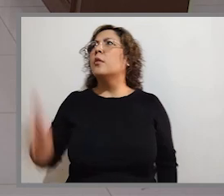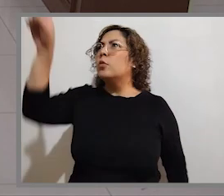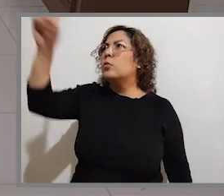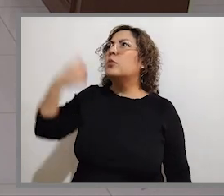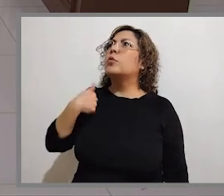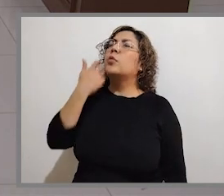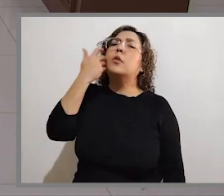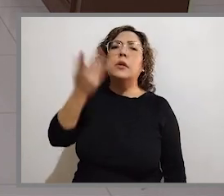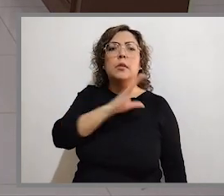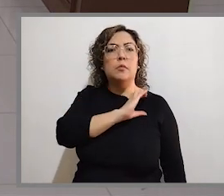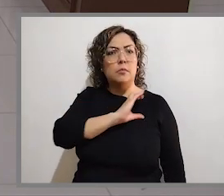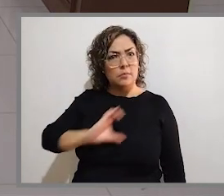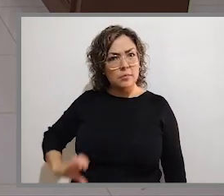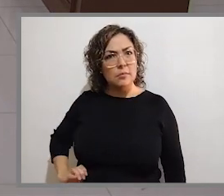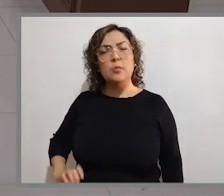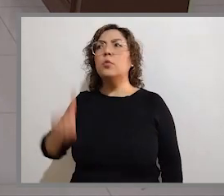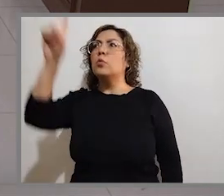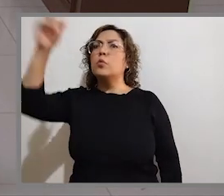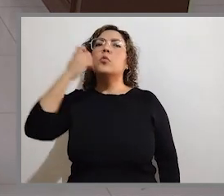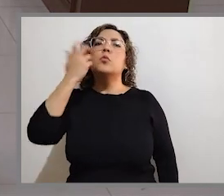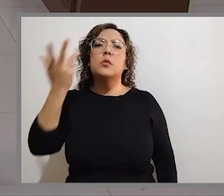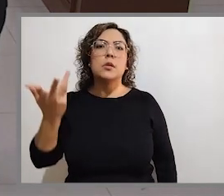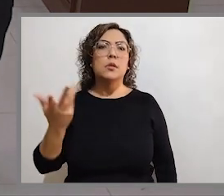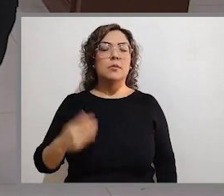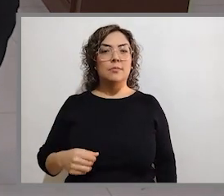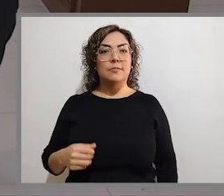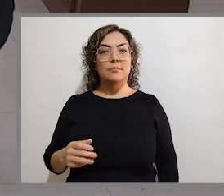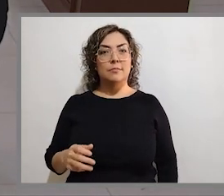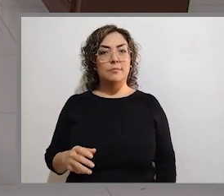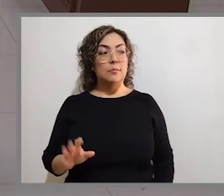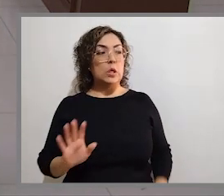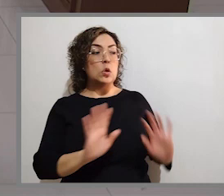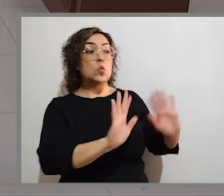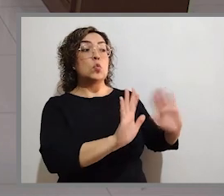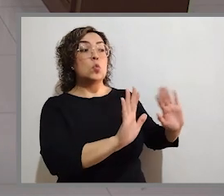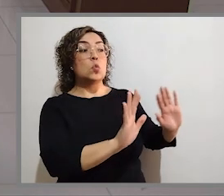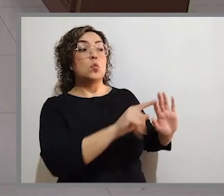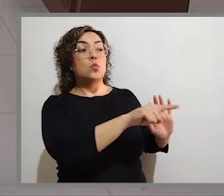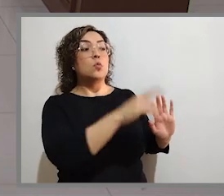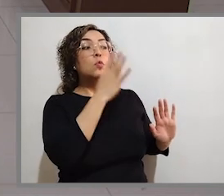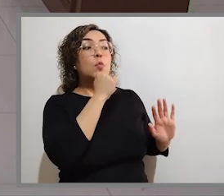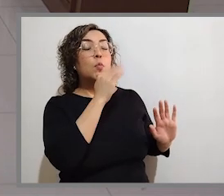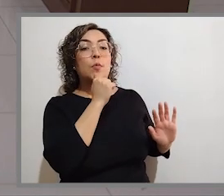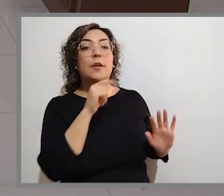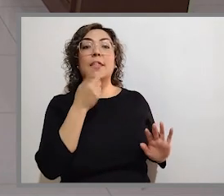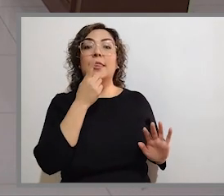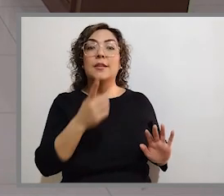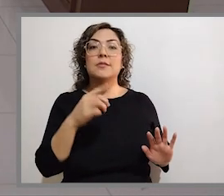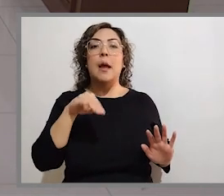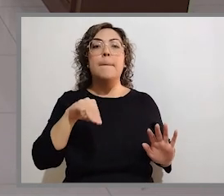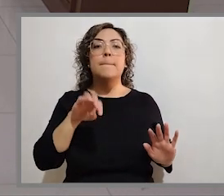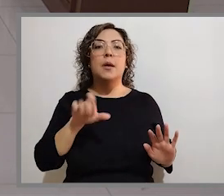candidata a una diputación, a una regiduría, yo quiero votar, les dijeron, no, ahí dice mexicanos,